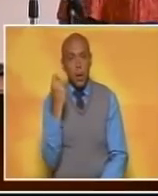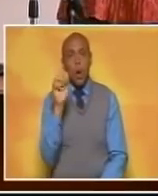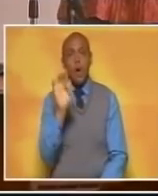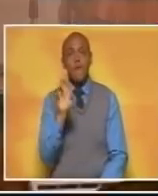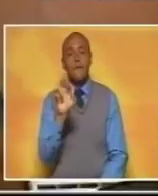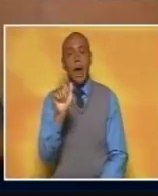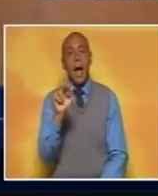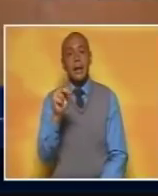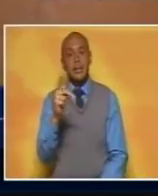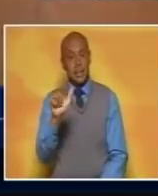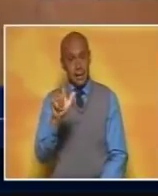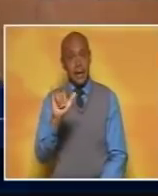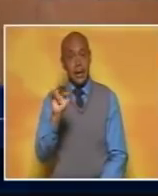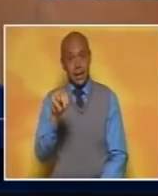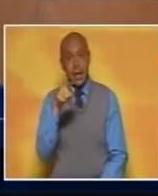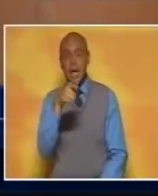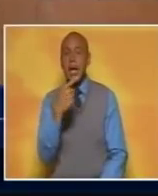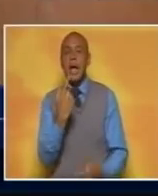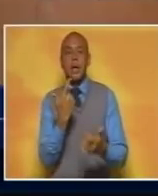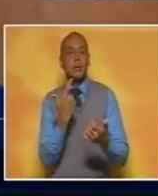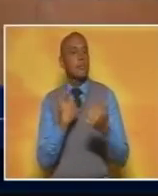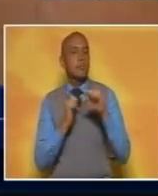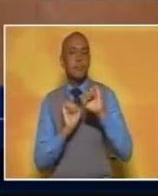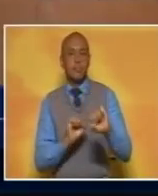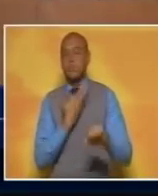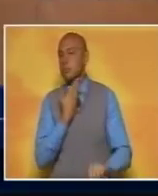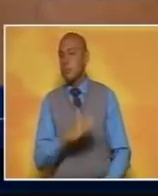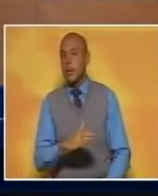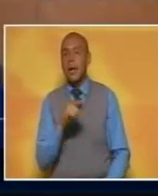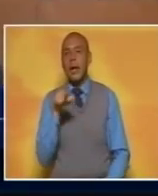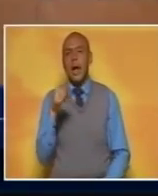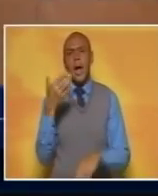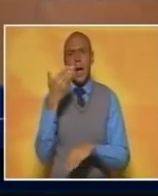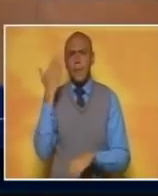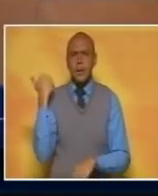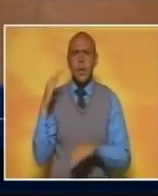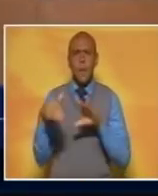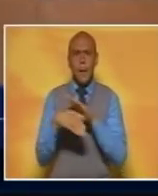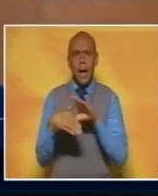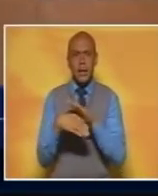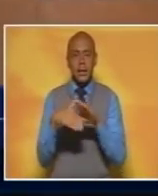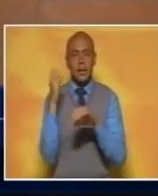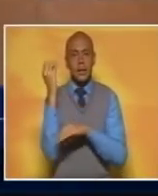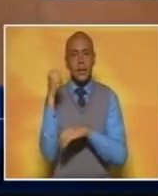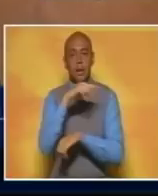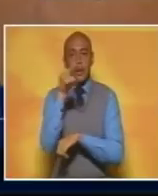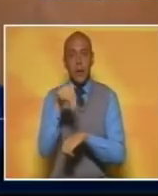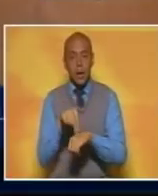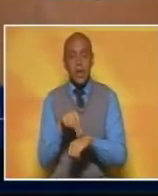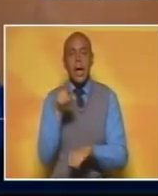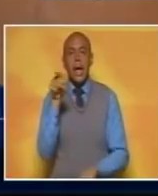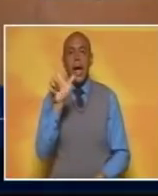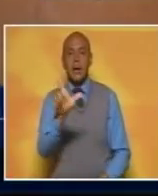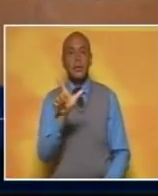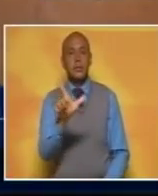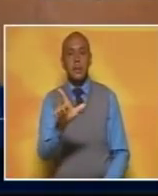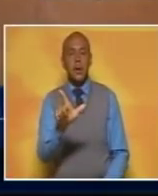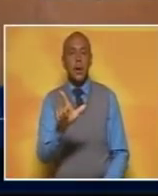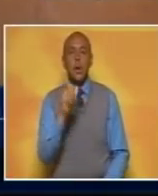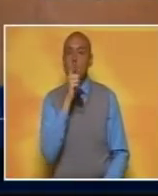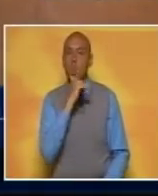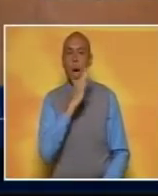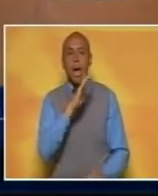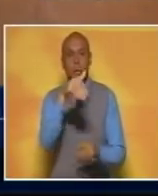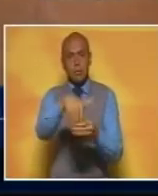Franklin Duarte, quien rechazó que el pasado martes en la sesión ordinaria la bancada del PSUV no votara en un